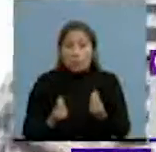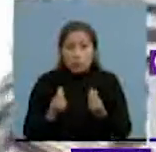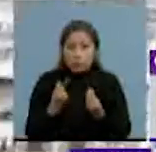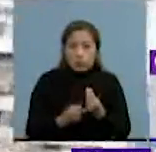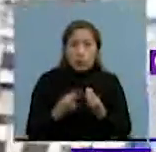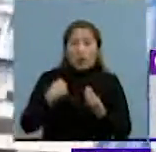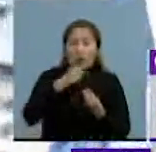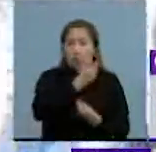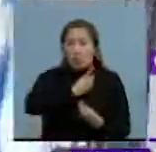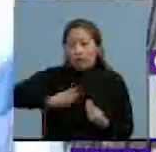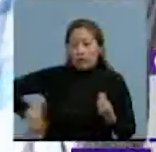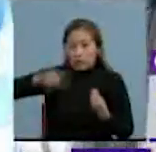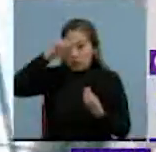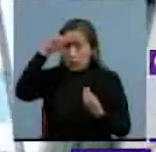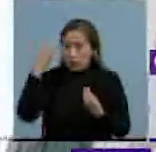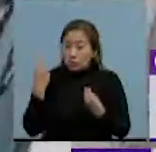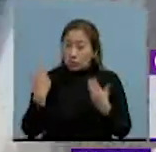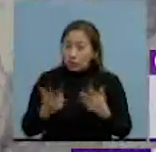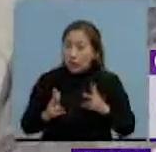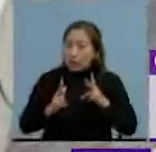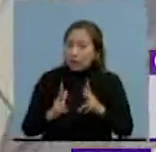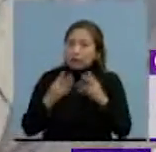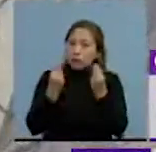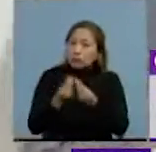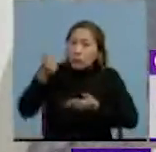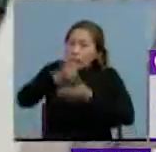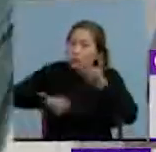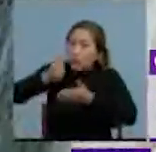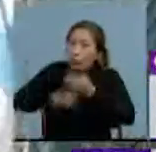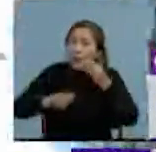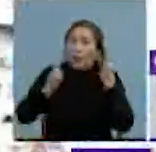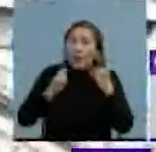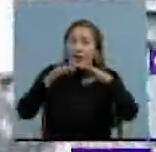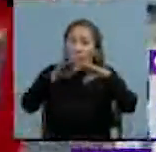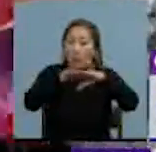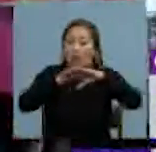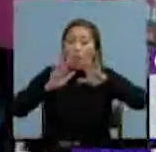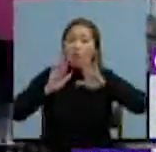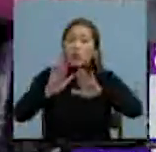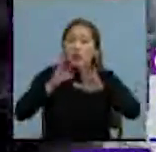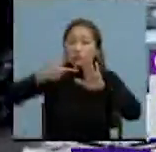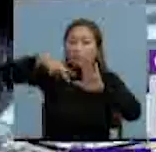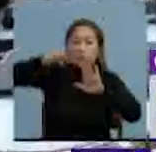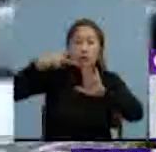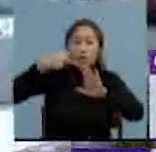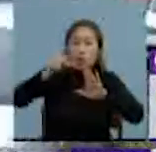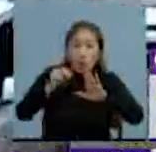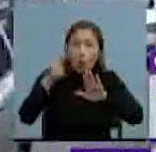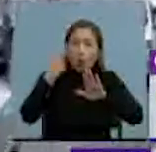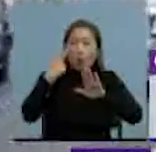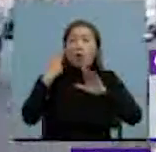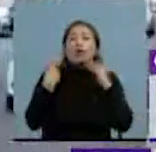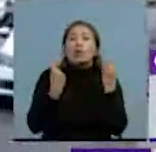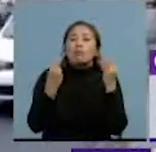el gobierno nacional está haciendo muchos esfuerzos para que se mantenga y esto no provoque